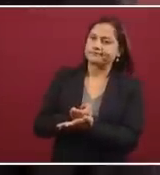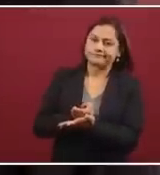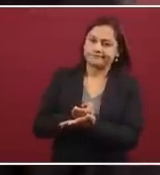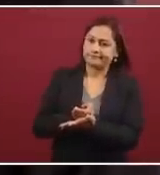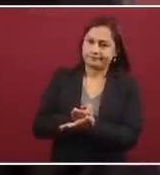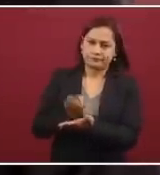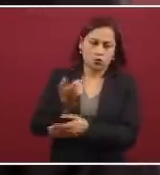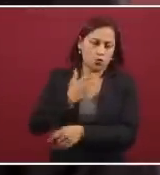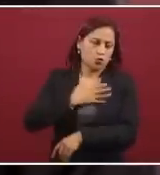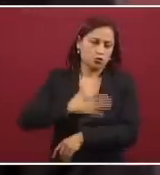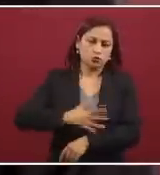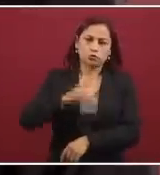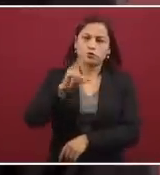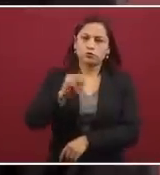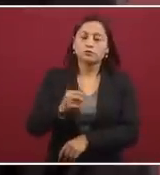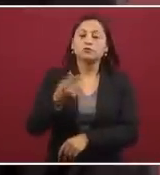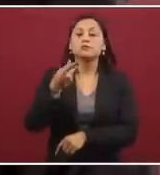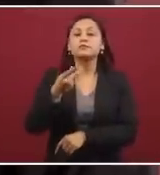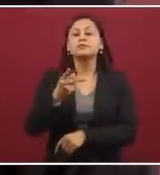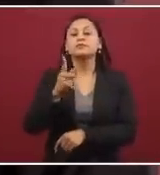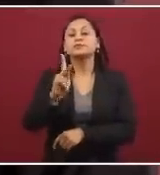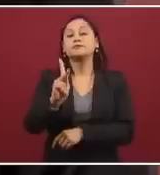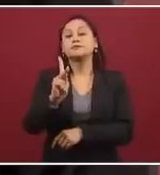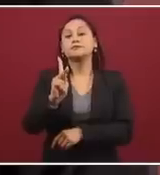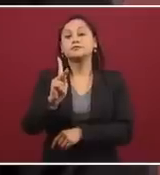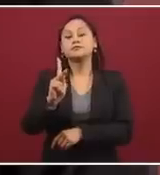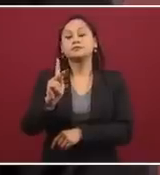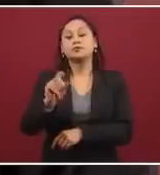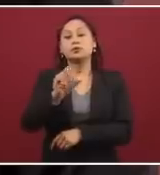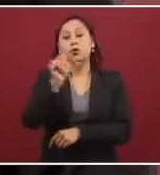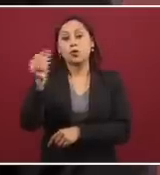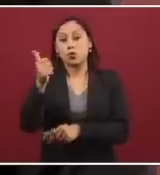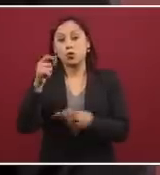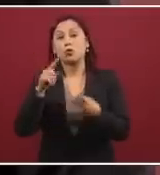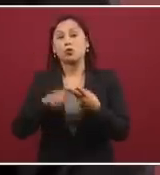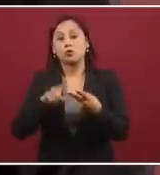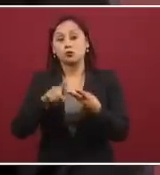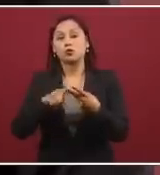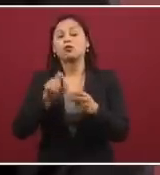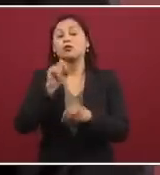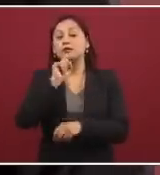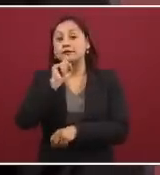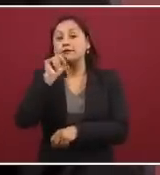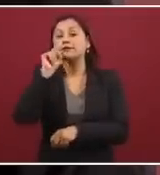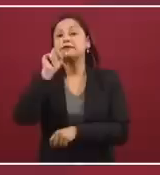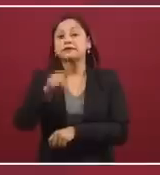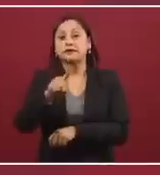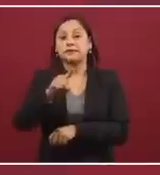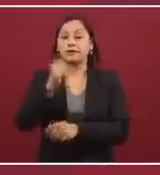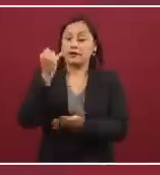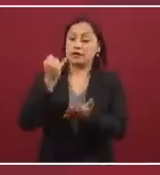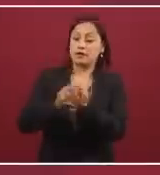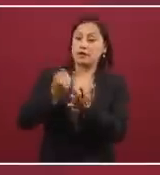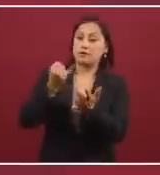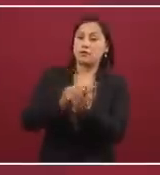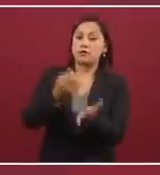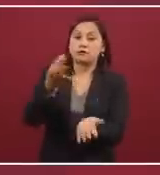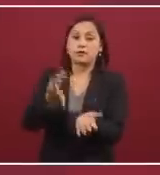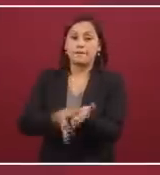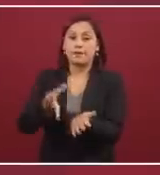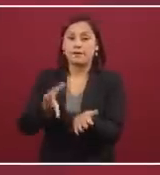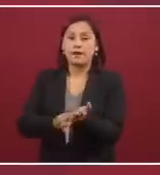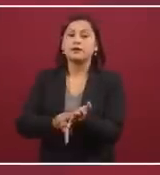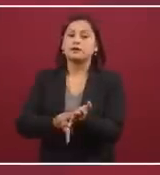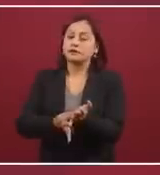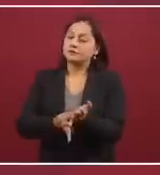lo que se dio a conocer el día de ayer sobre el hacer si